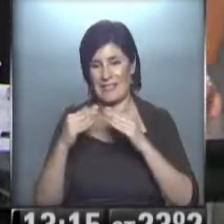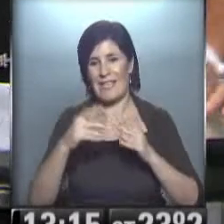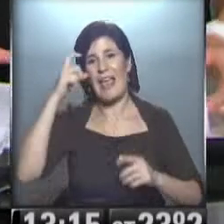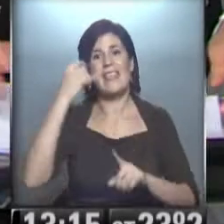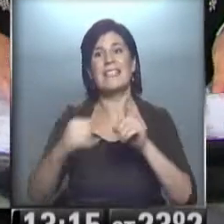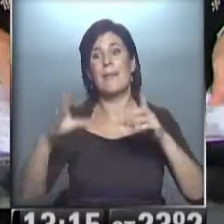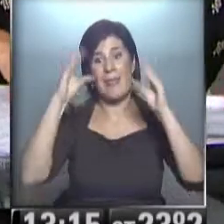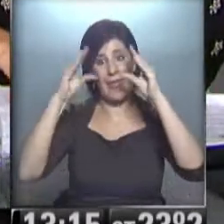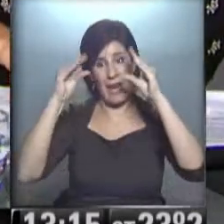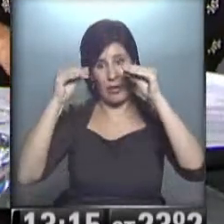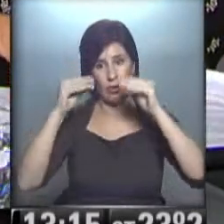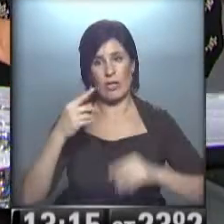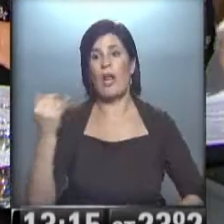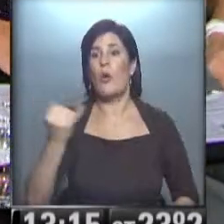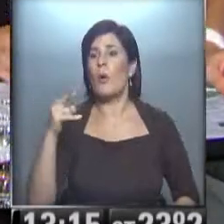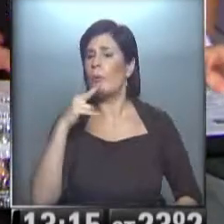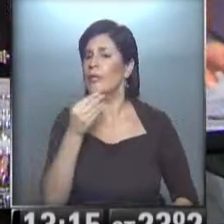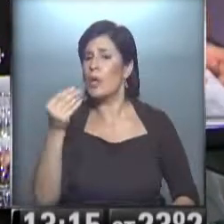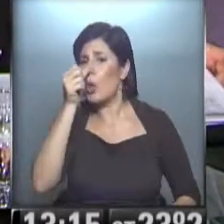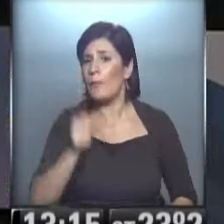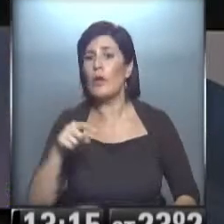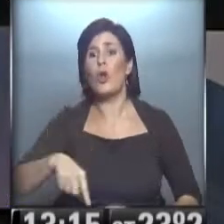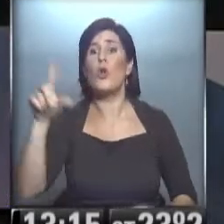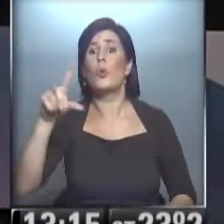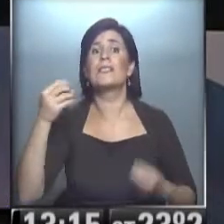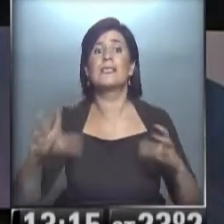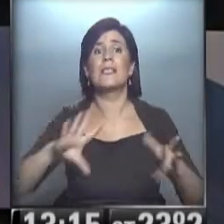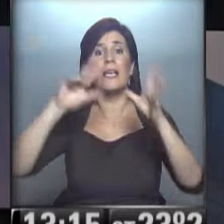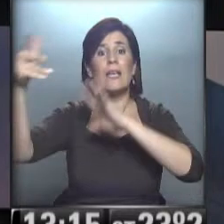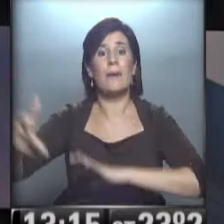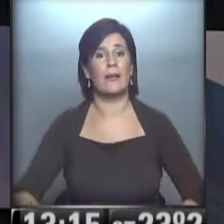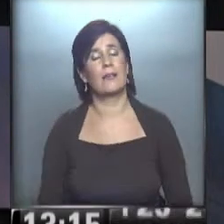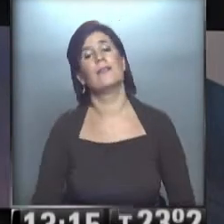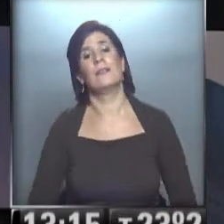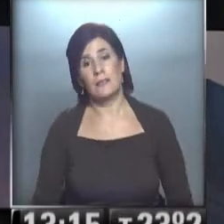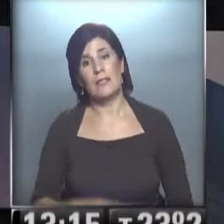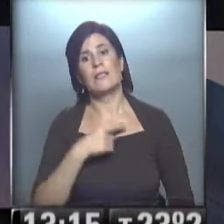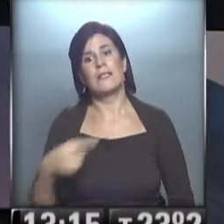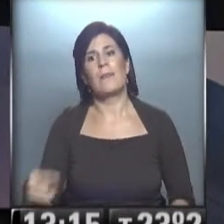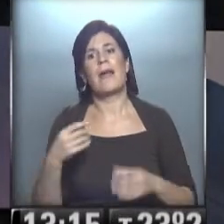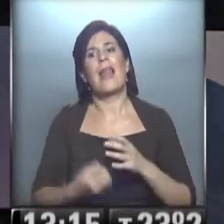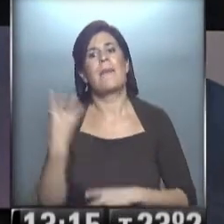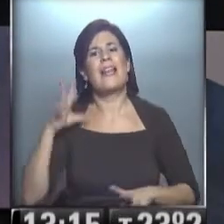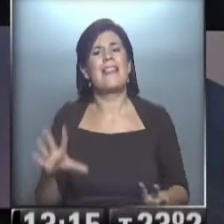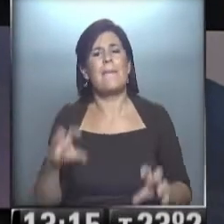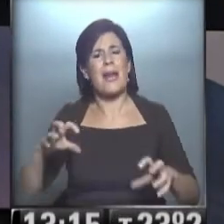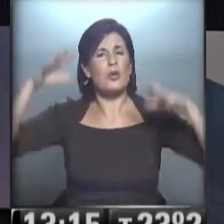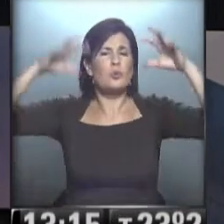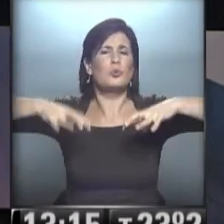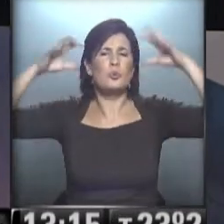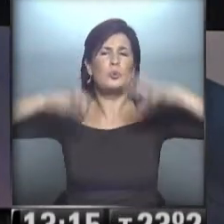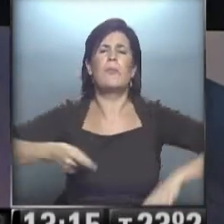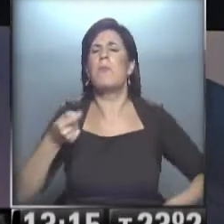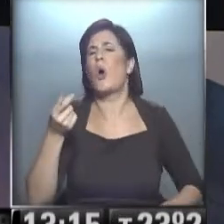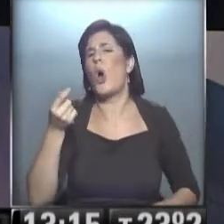Ahora, luego del fin de semana largo, ¿cómo seguirá el tiempo? Le preguntamos a Nadia. Y la semana comenzó muy tempranito, con algunas lluvias muy aisladas